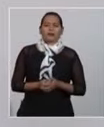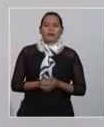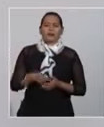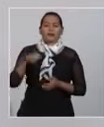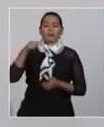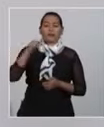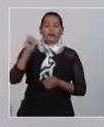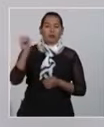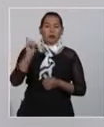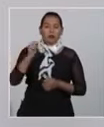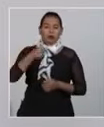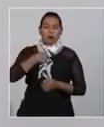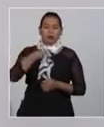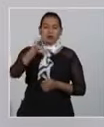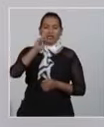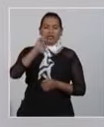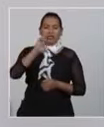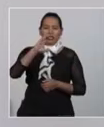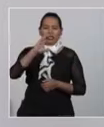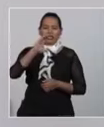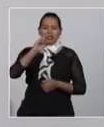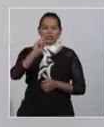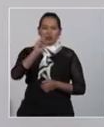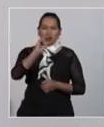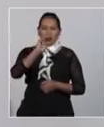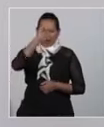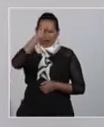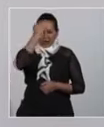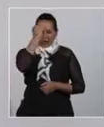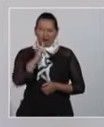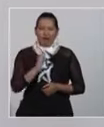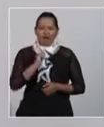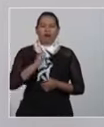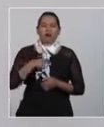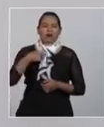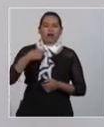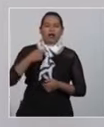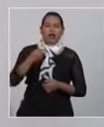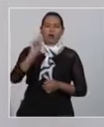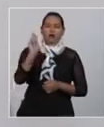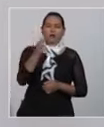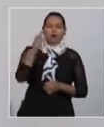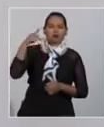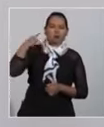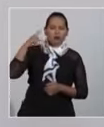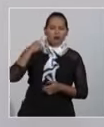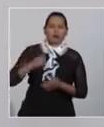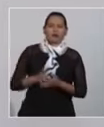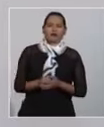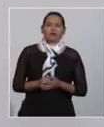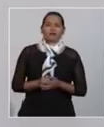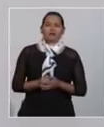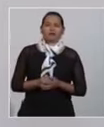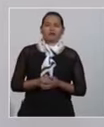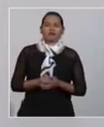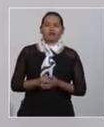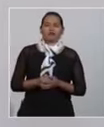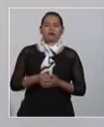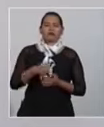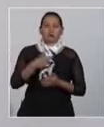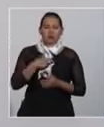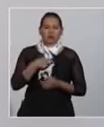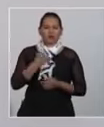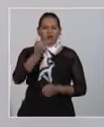de Puebla, como presidente municipal de la capital, como legislador, como funcionario público, he vivido de cerca los